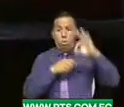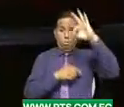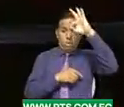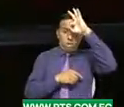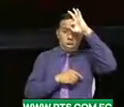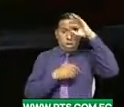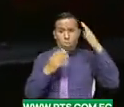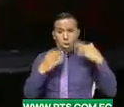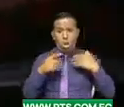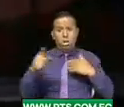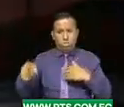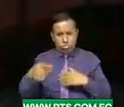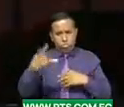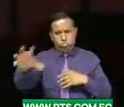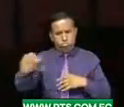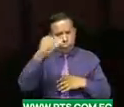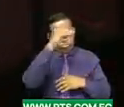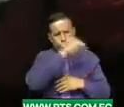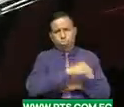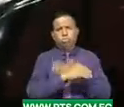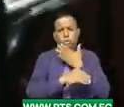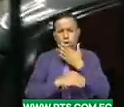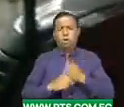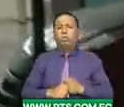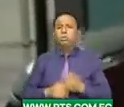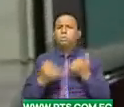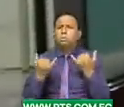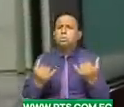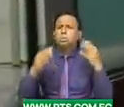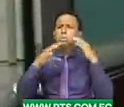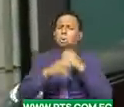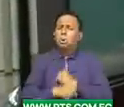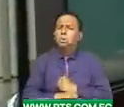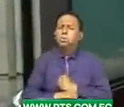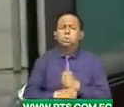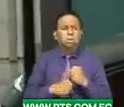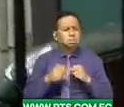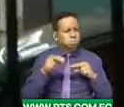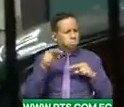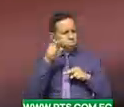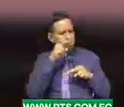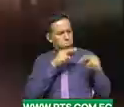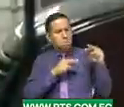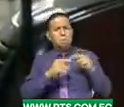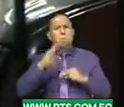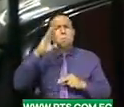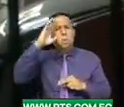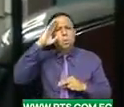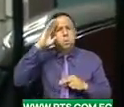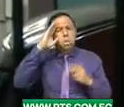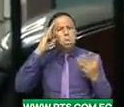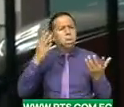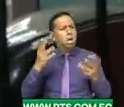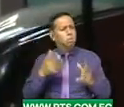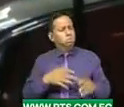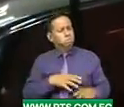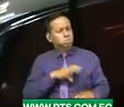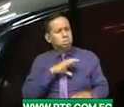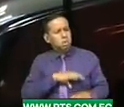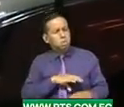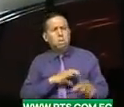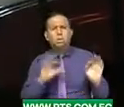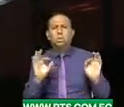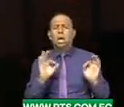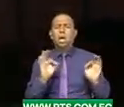donde hasta esta hora de la noche no se ha observado la presencia de policías uniformados de la institución del orden de algún jefe